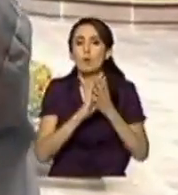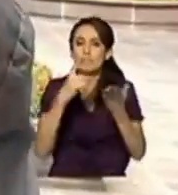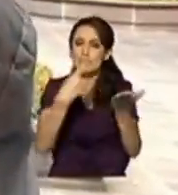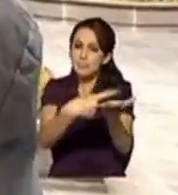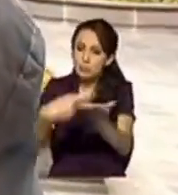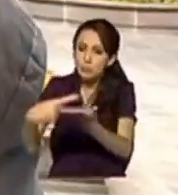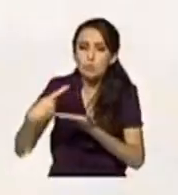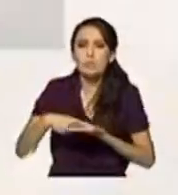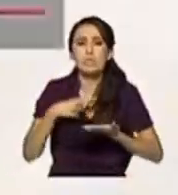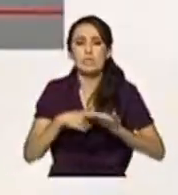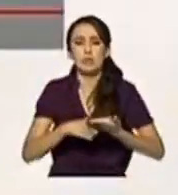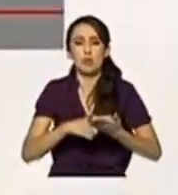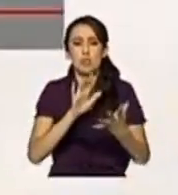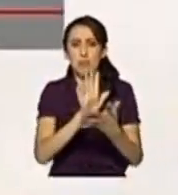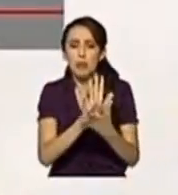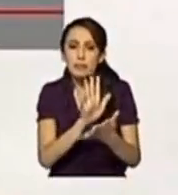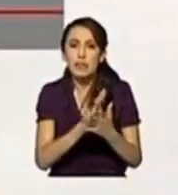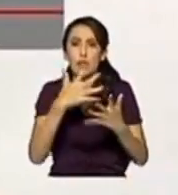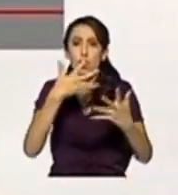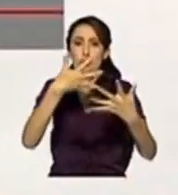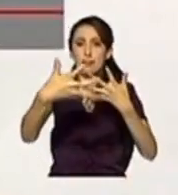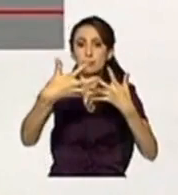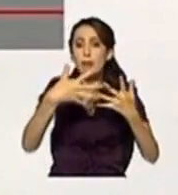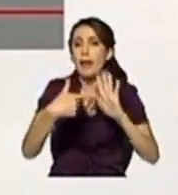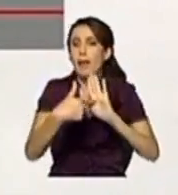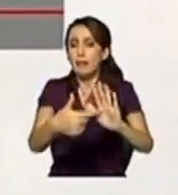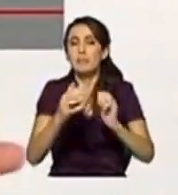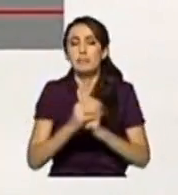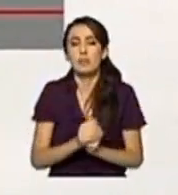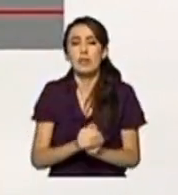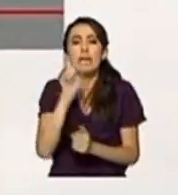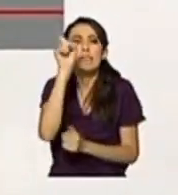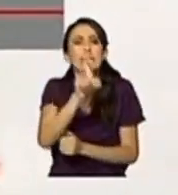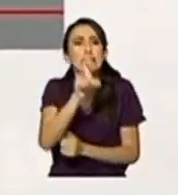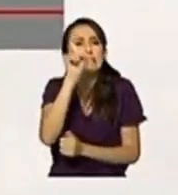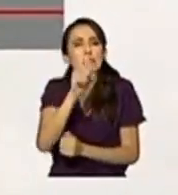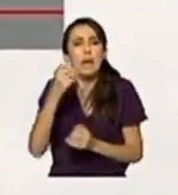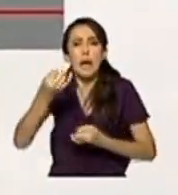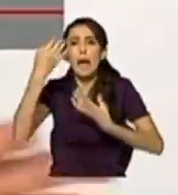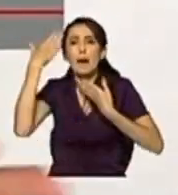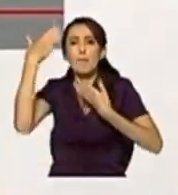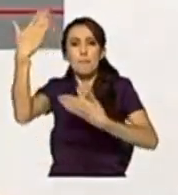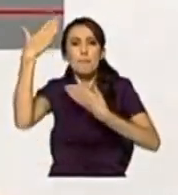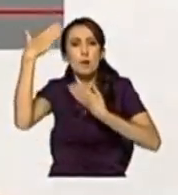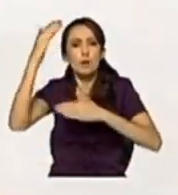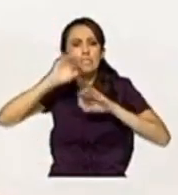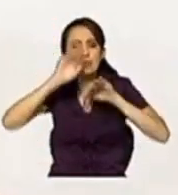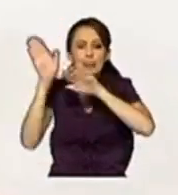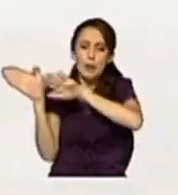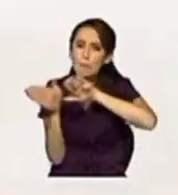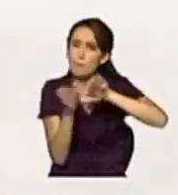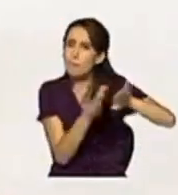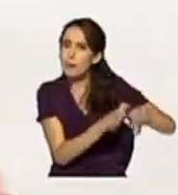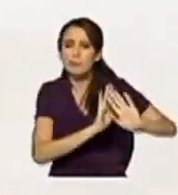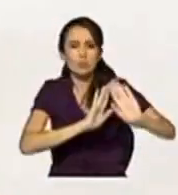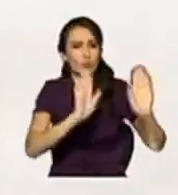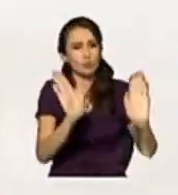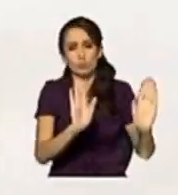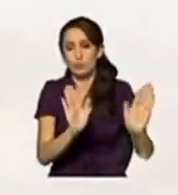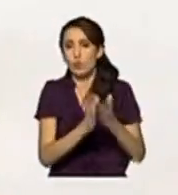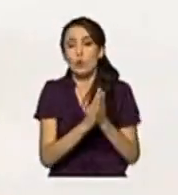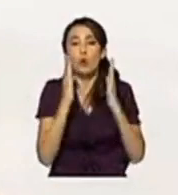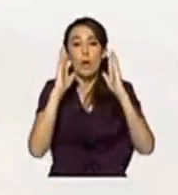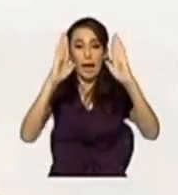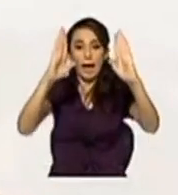con transparencia. Es necesario despojarnos de partidos políticos, de ideología, despojarnos de toda cosa,